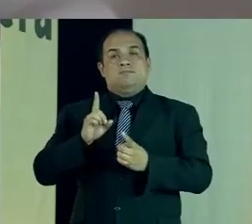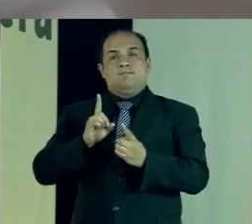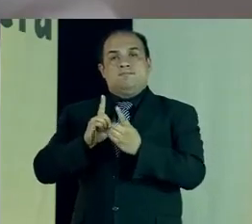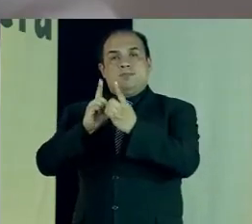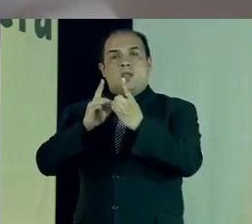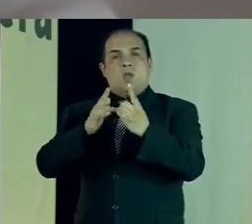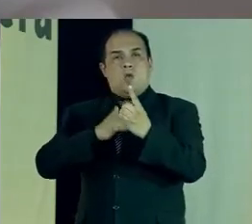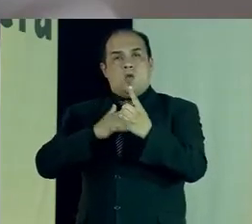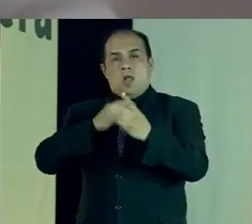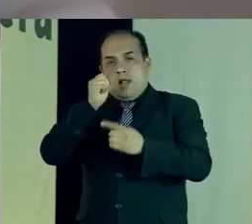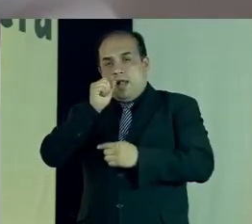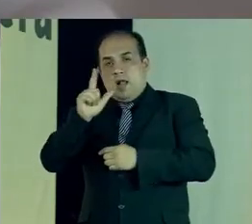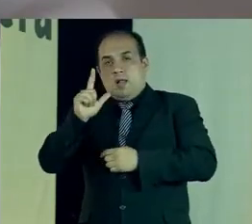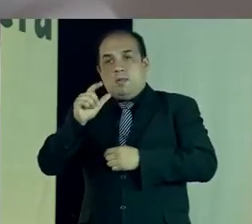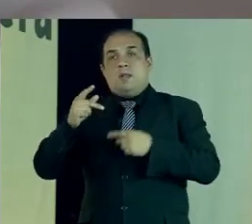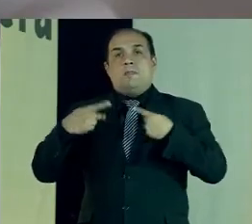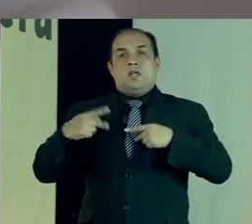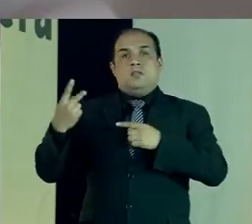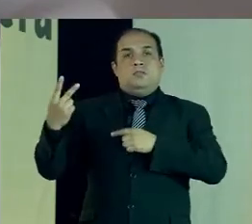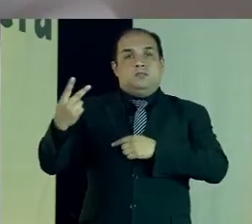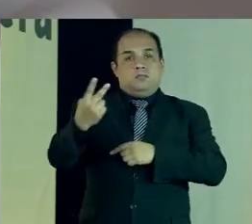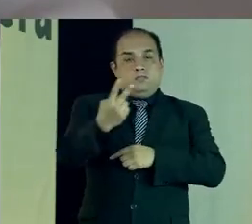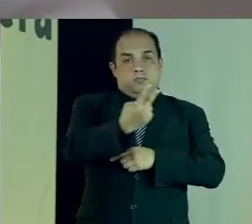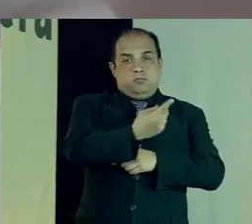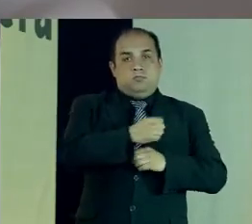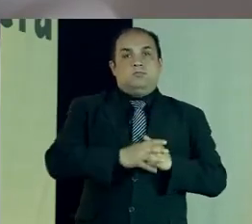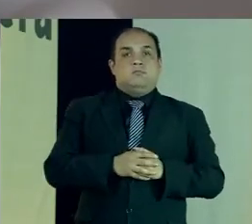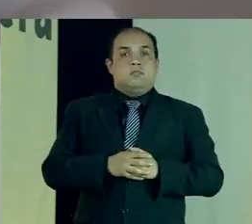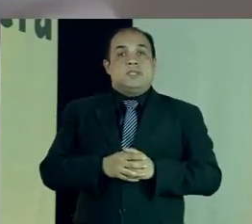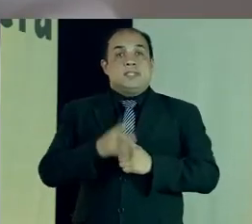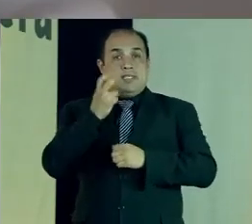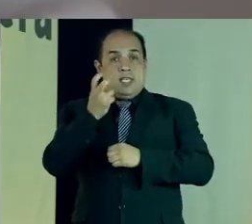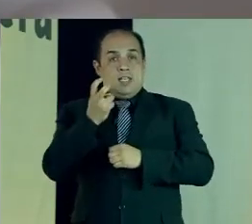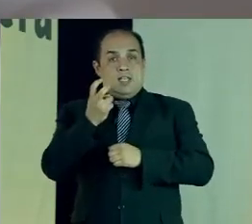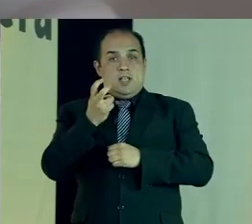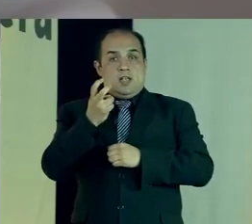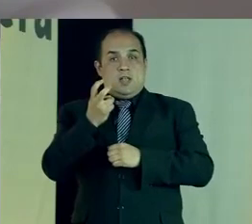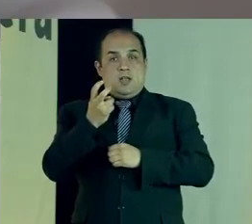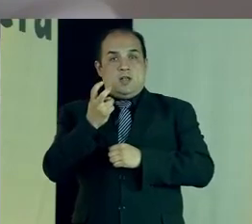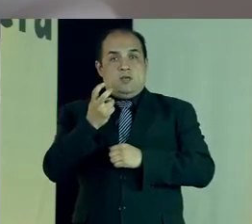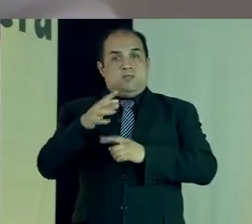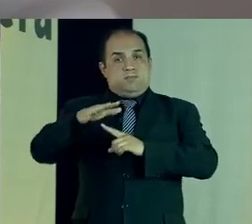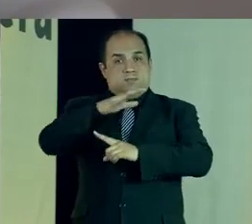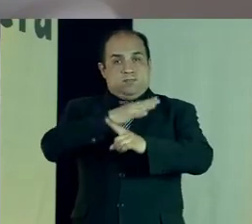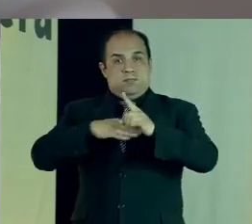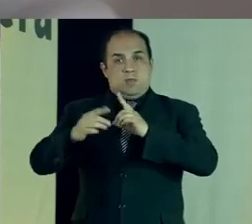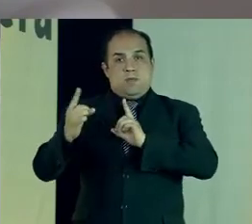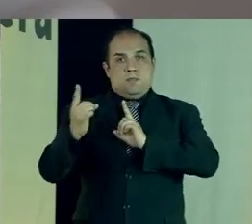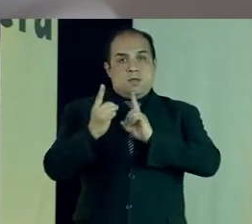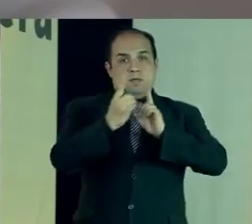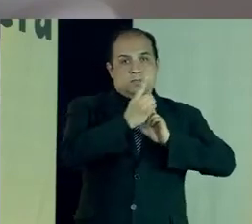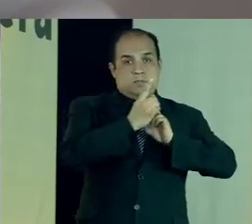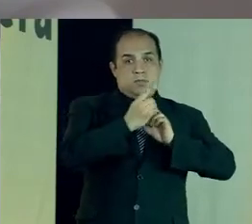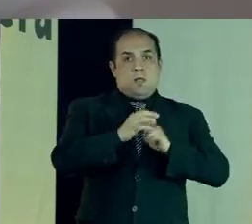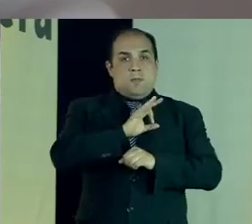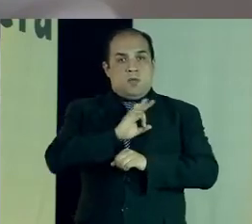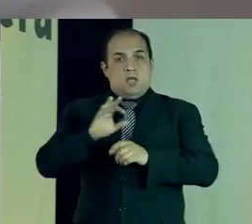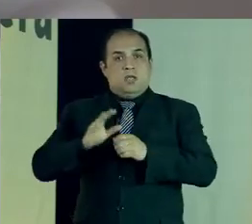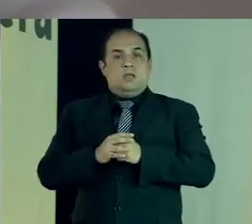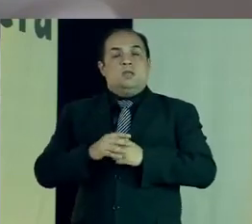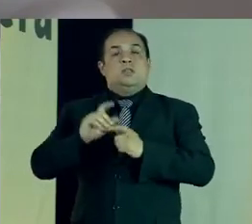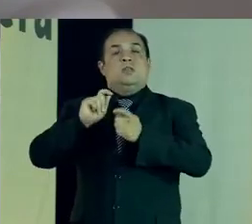alma con los que nos rodean si esa dimensión del encuentro lo podemos convertir